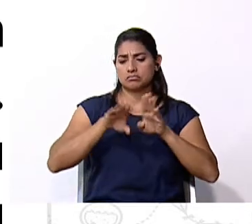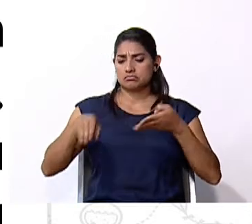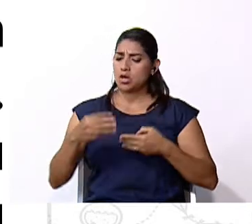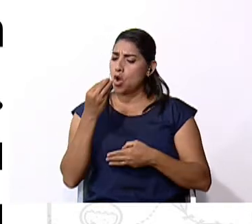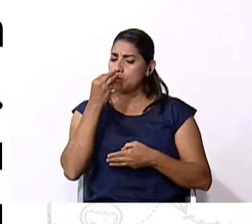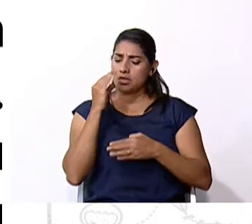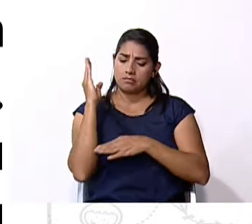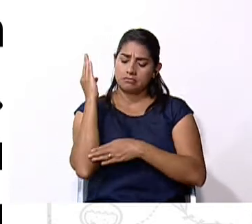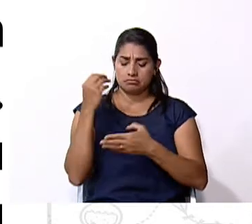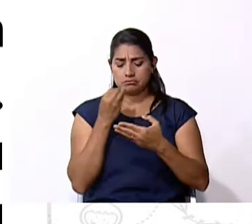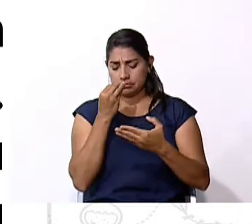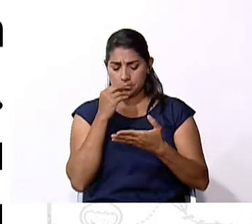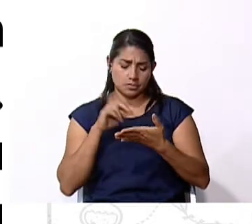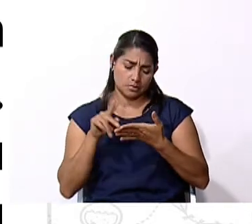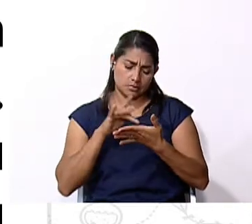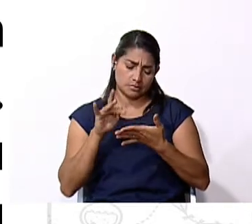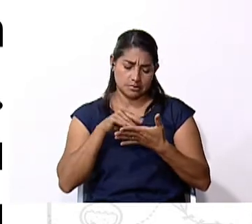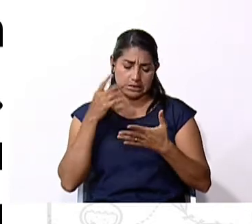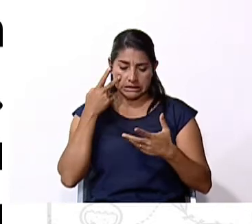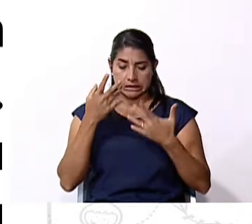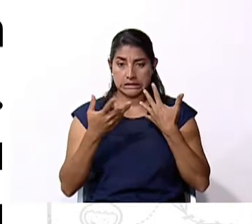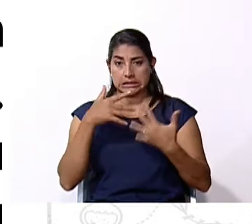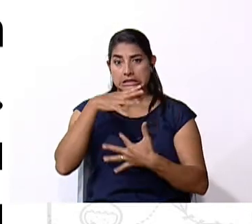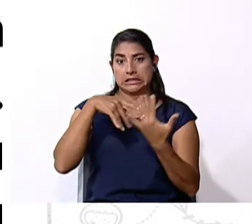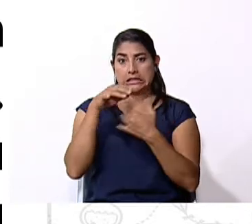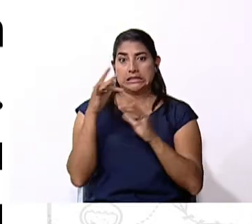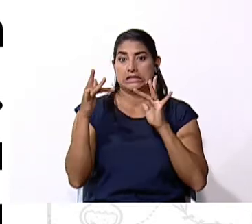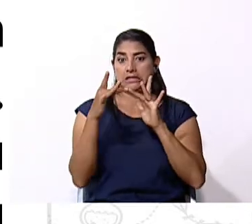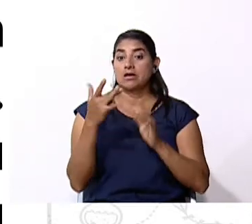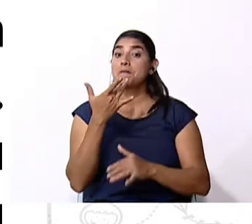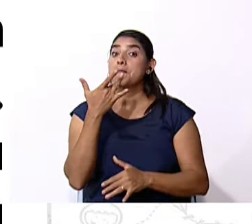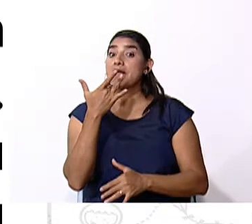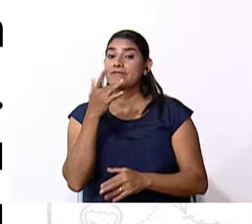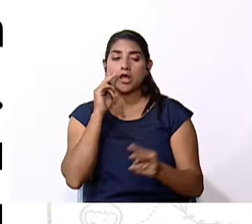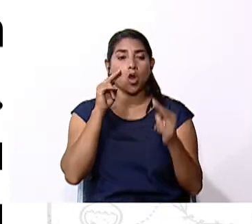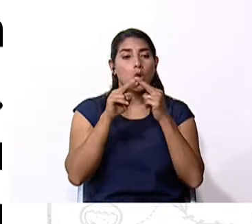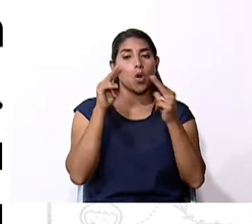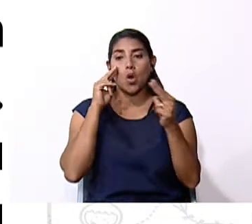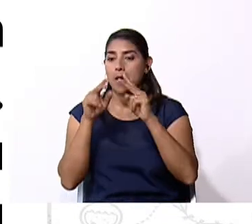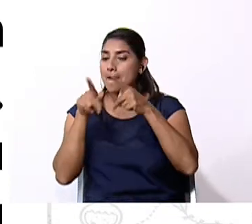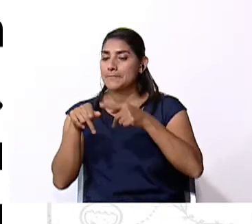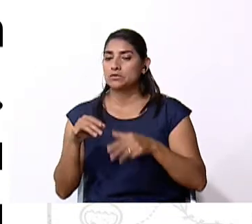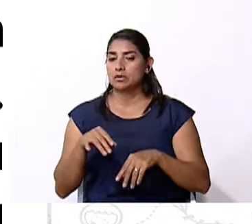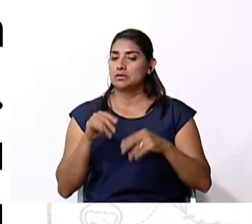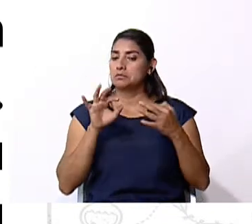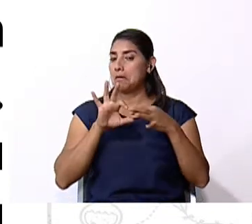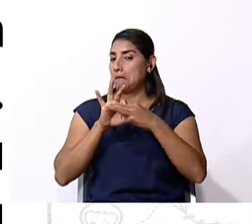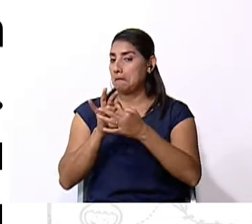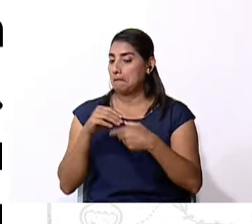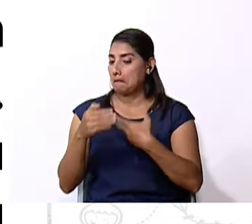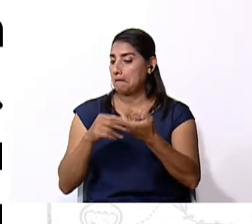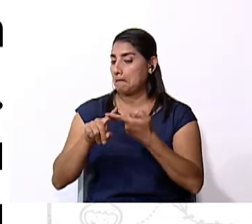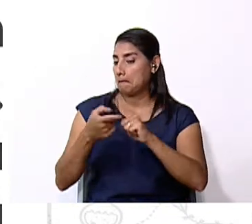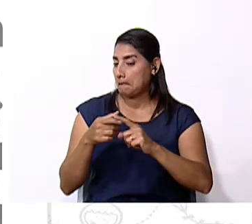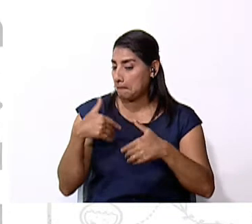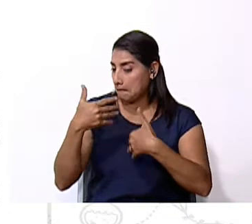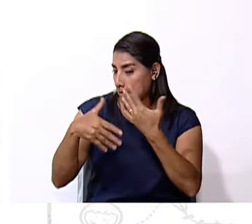hogares. Se han convertido en la forma preferida de conocer gente para establecer relaciones.